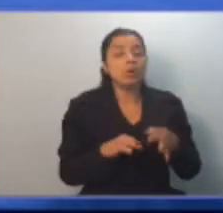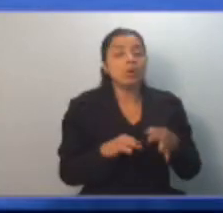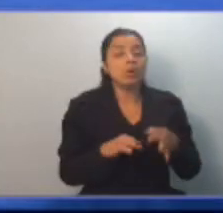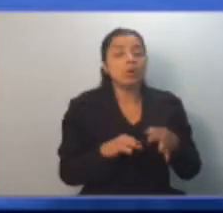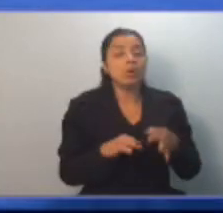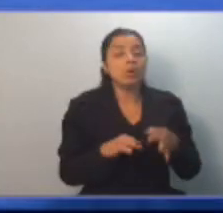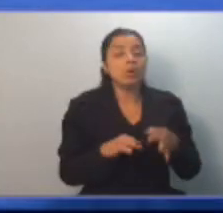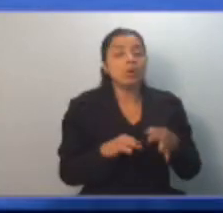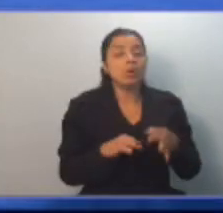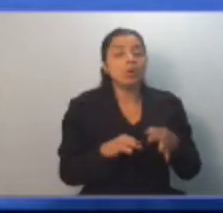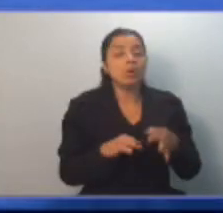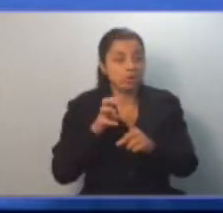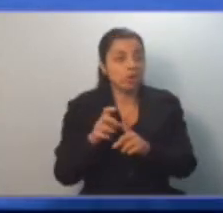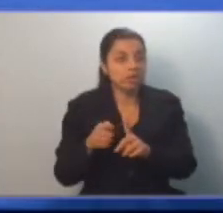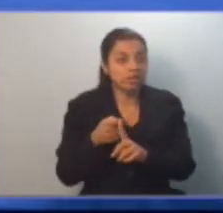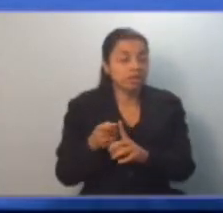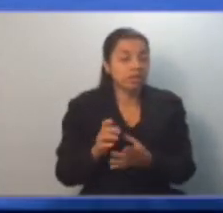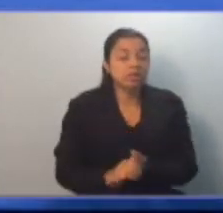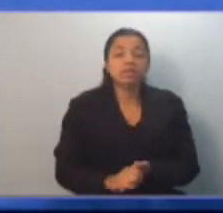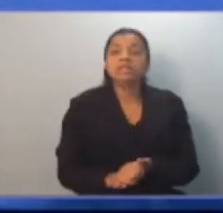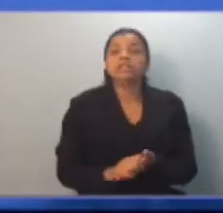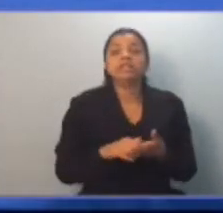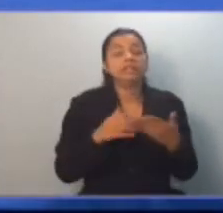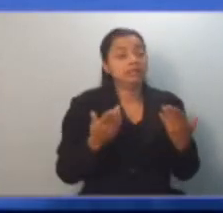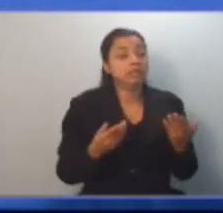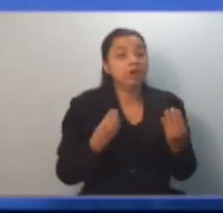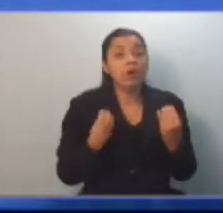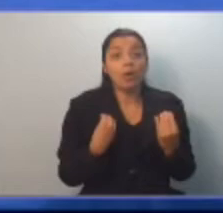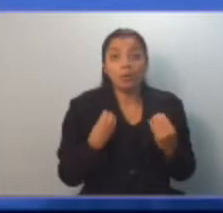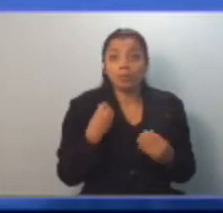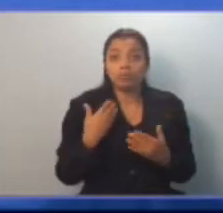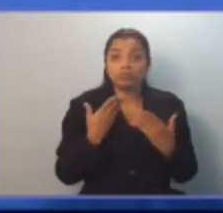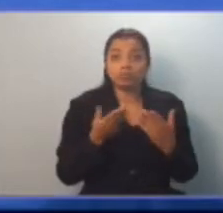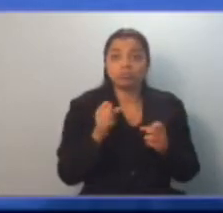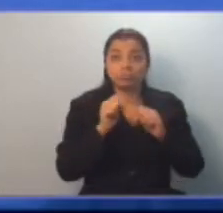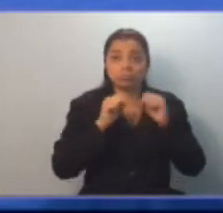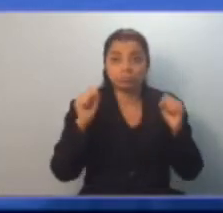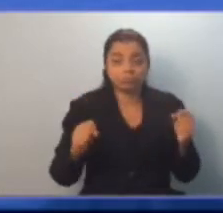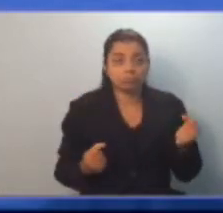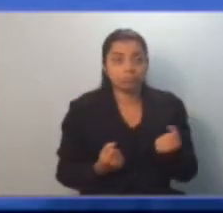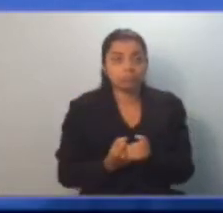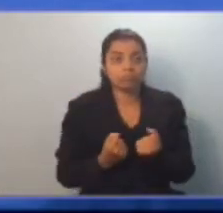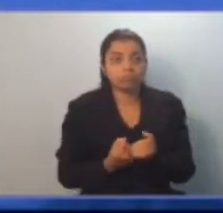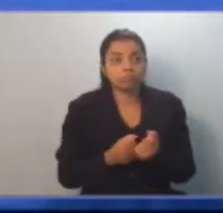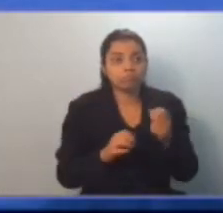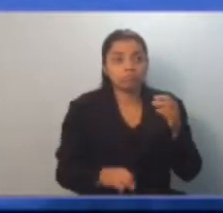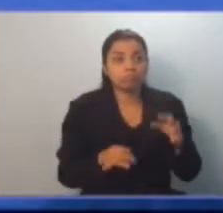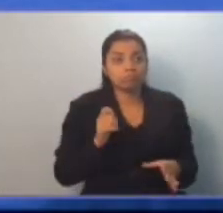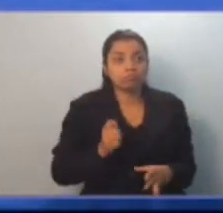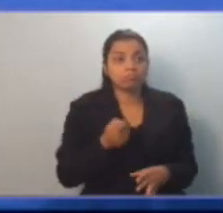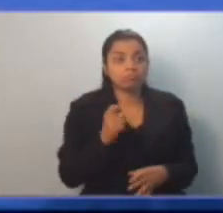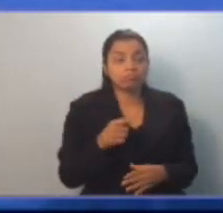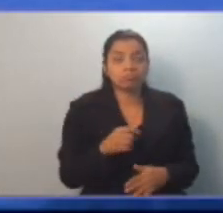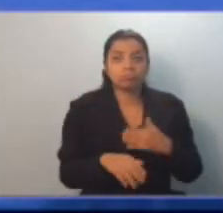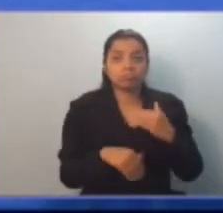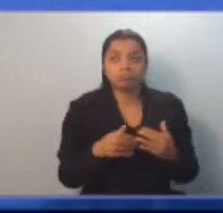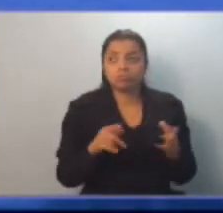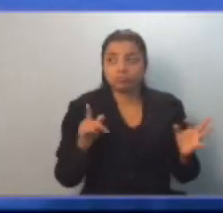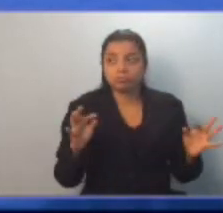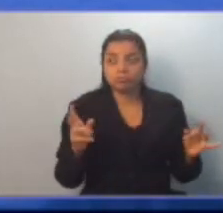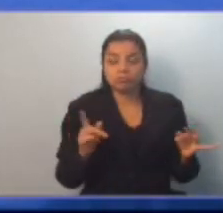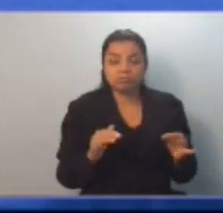de familia. ¿Cómo hacemos eso? Creando un sistema de apoyo a los juzgados y tribunales, crear un área de